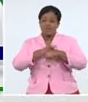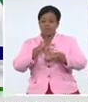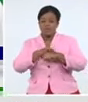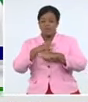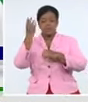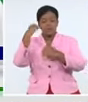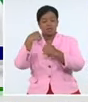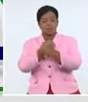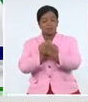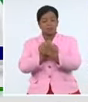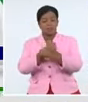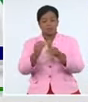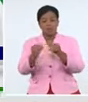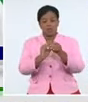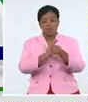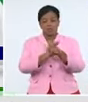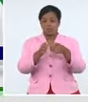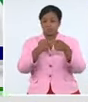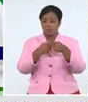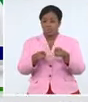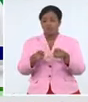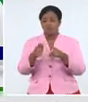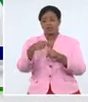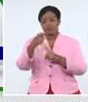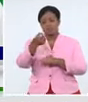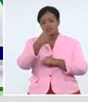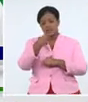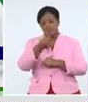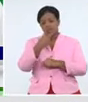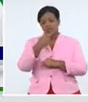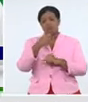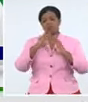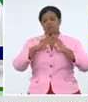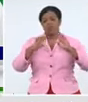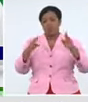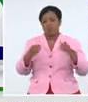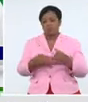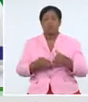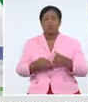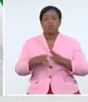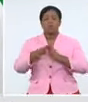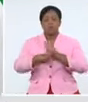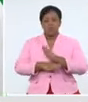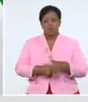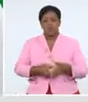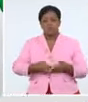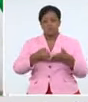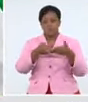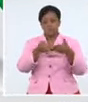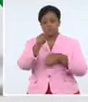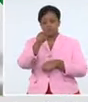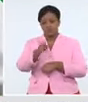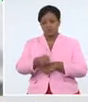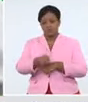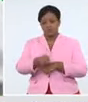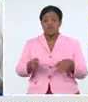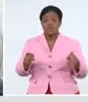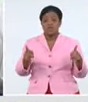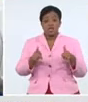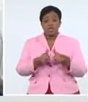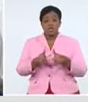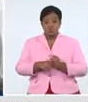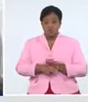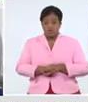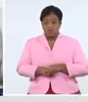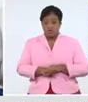obstante todos los tratamientos que se aplican y todas las maniobras que se realizan. Resumiendo ya Cuba,